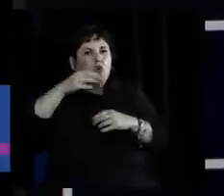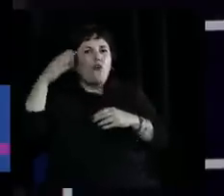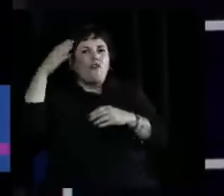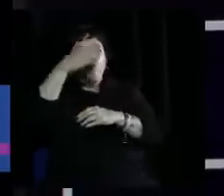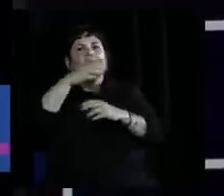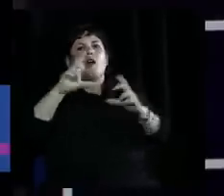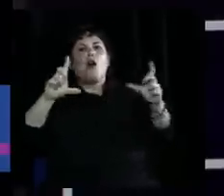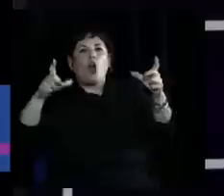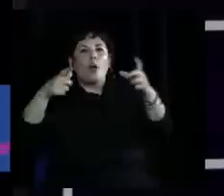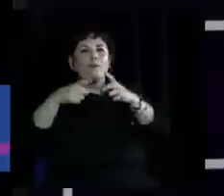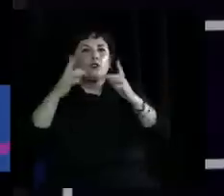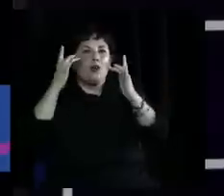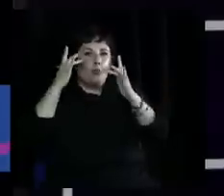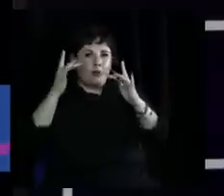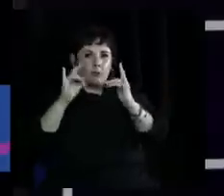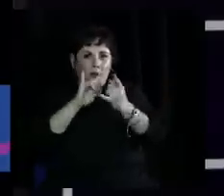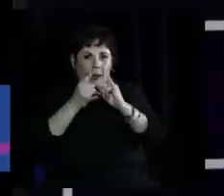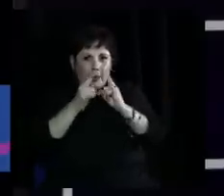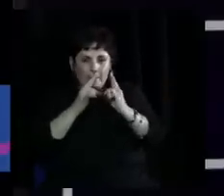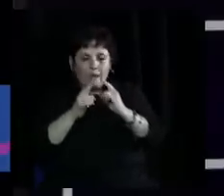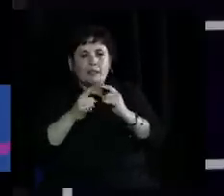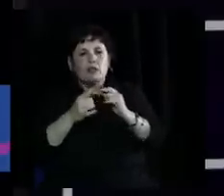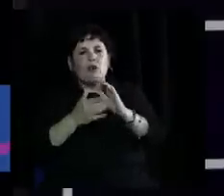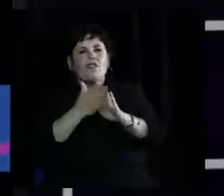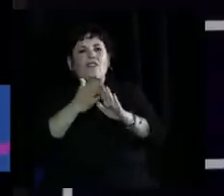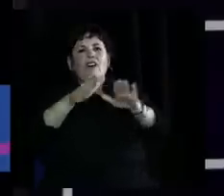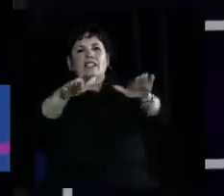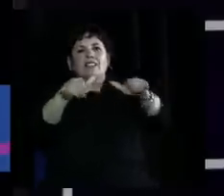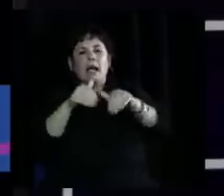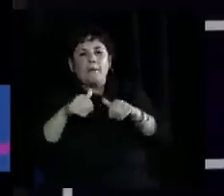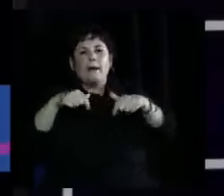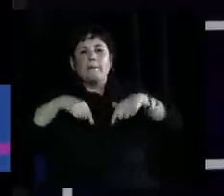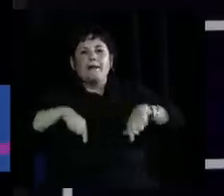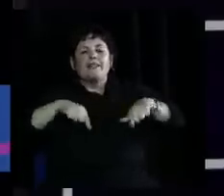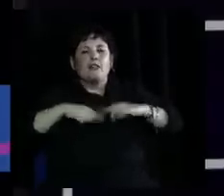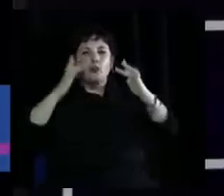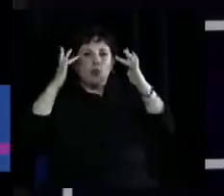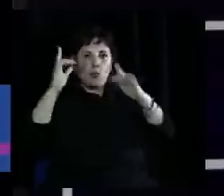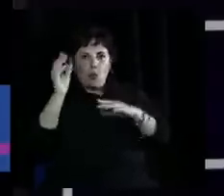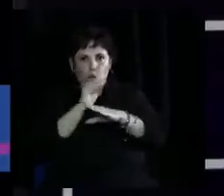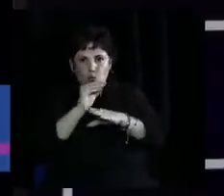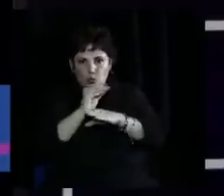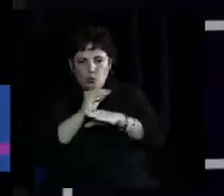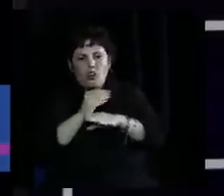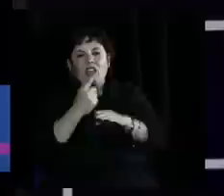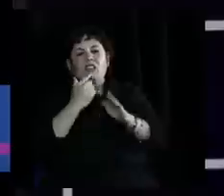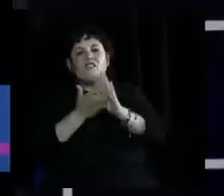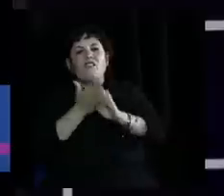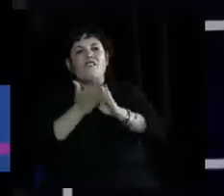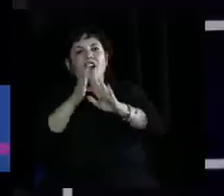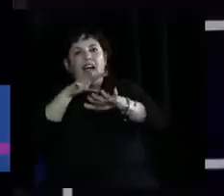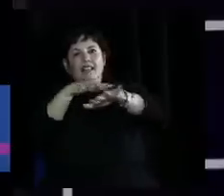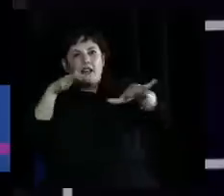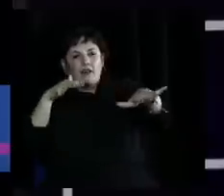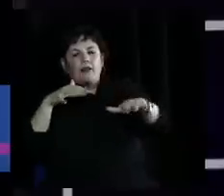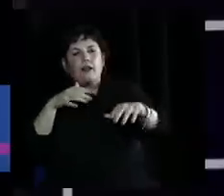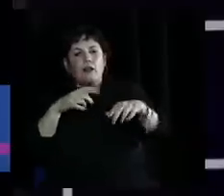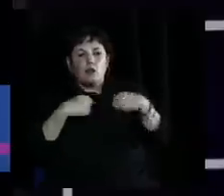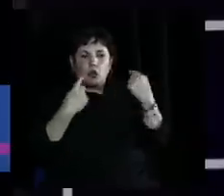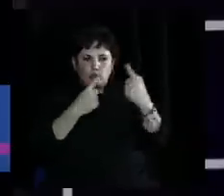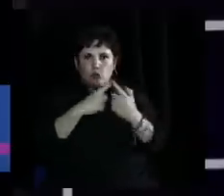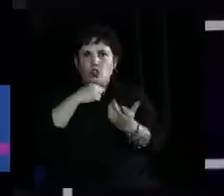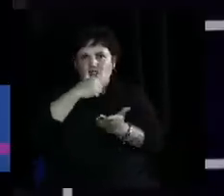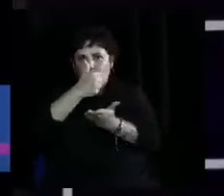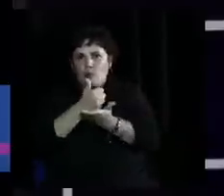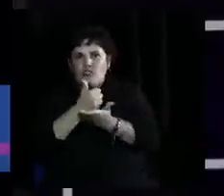de Educación del Parlamento, va a ser convocado el Ministro de Educación y Cultura y está prevista una asamblea en la cual Legítima Defensa va a